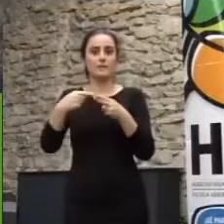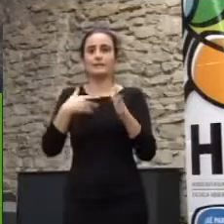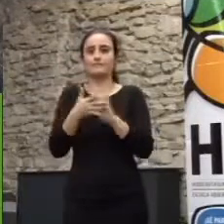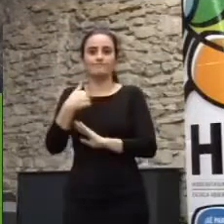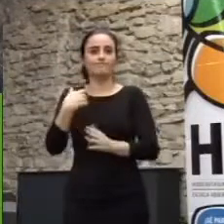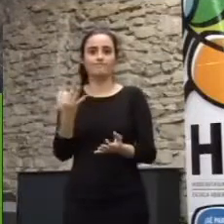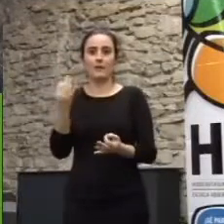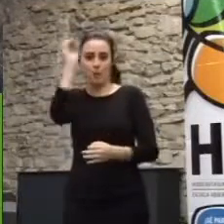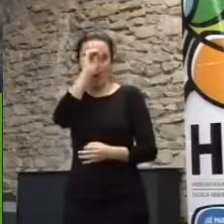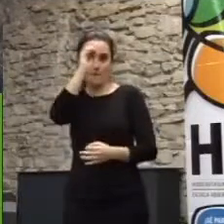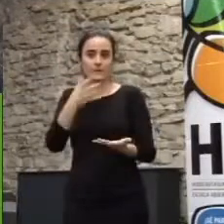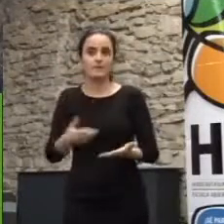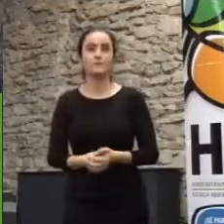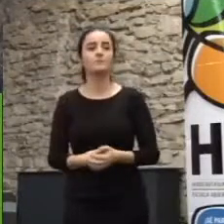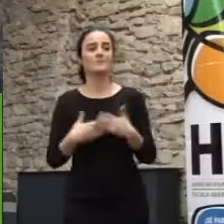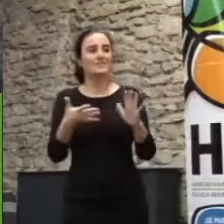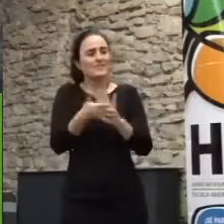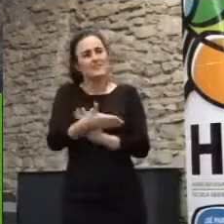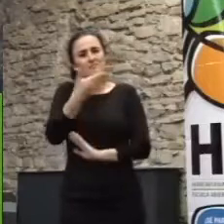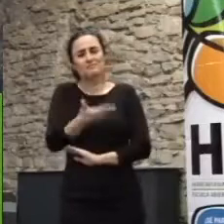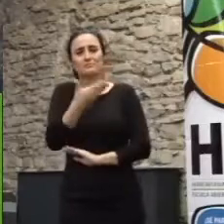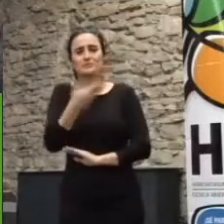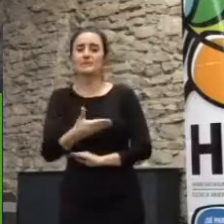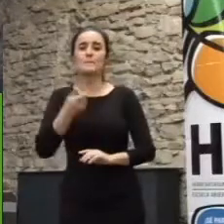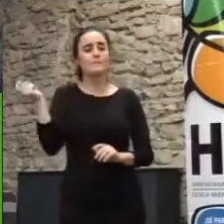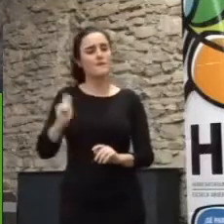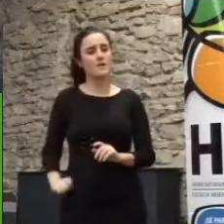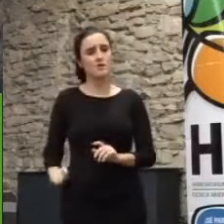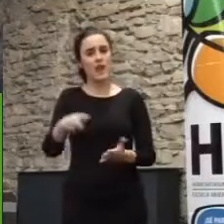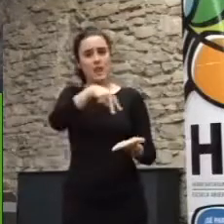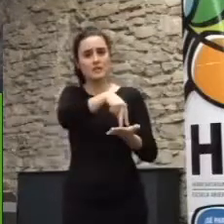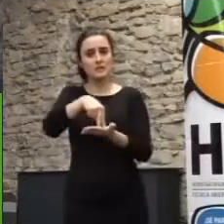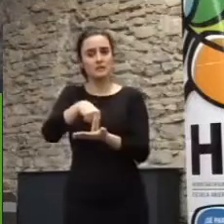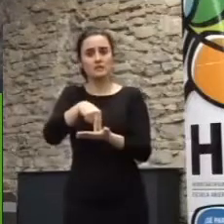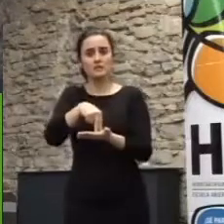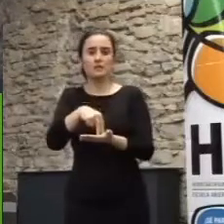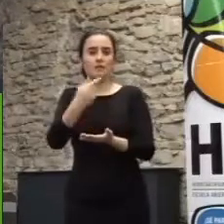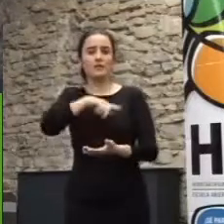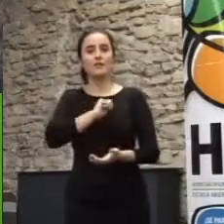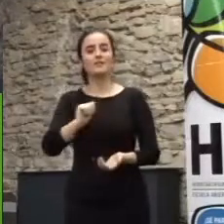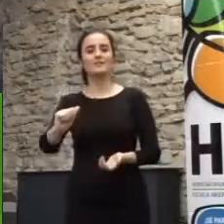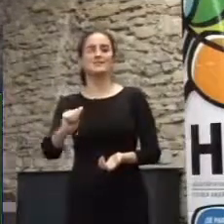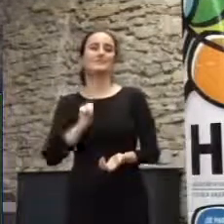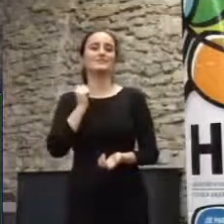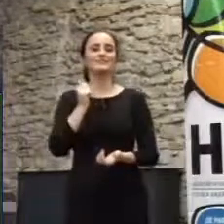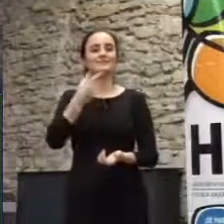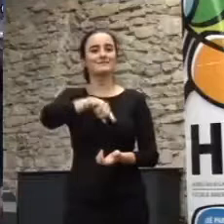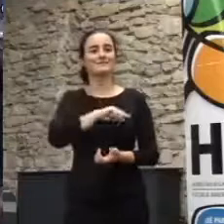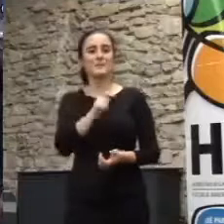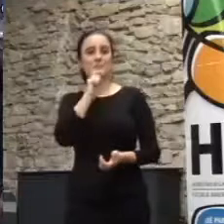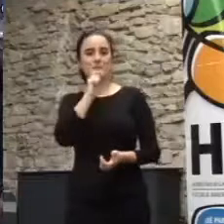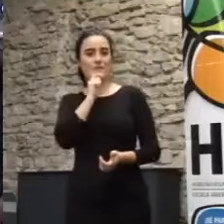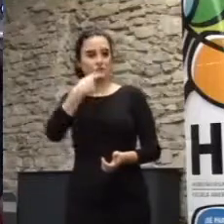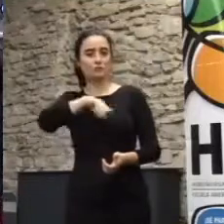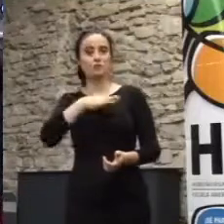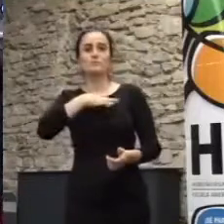tiene tener a profesionales de los medios de comunicación que tienen o tenemos la suerte de tener un micrófono y poder marcar la pauta, ¿no?,